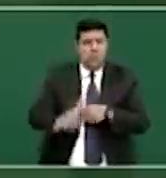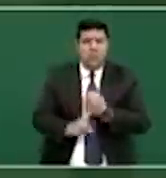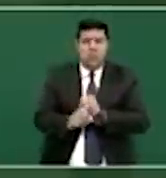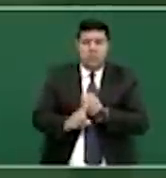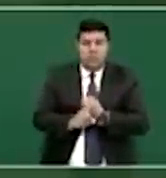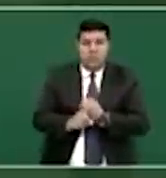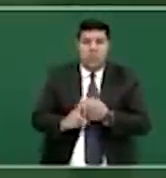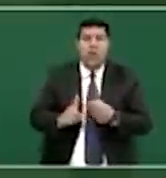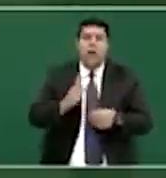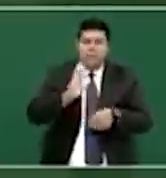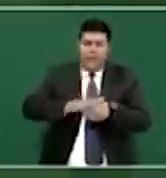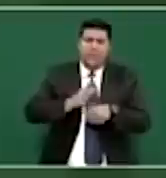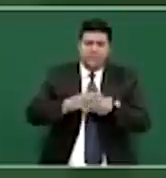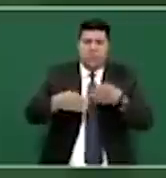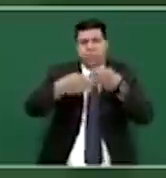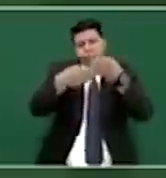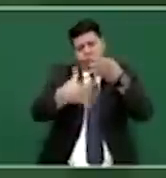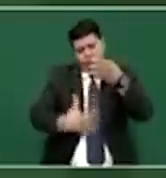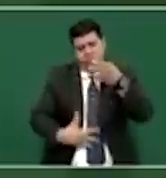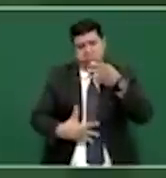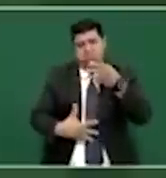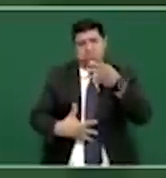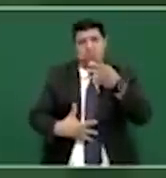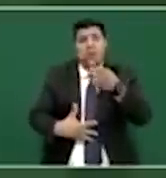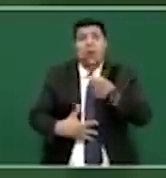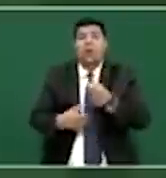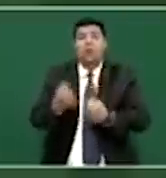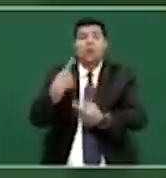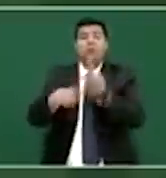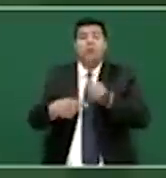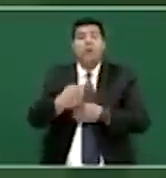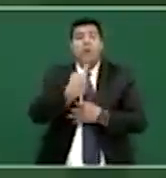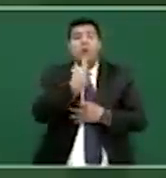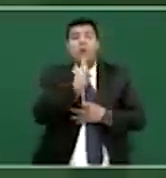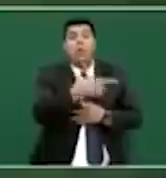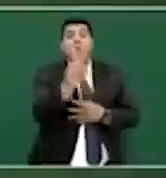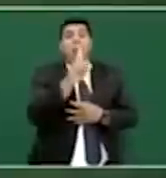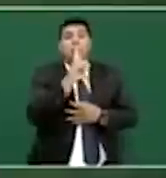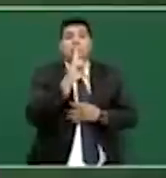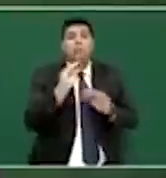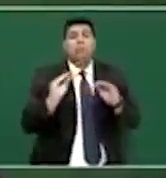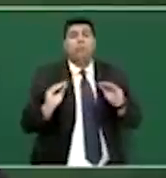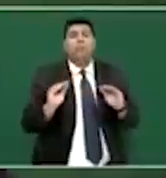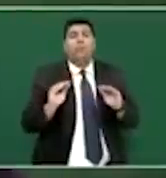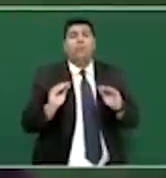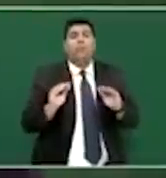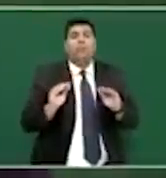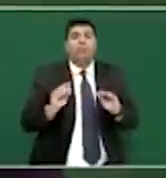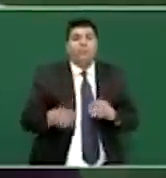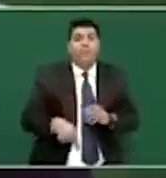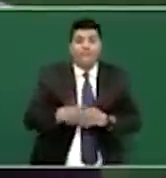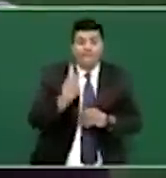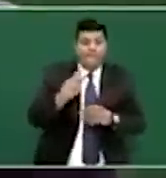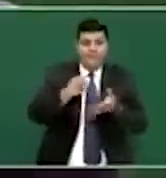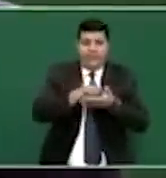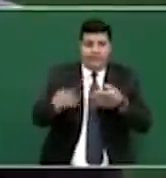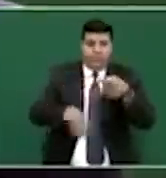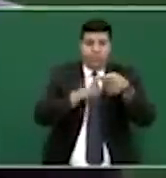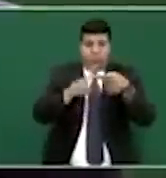muchos delitos que se cometen que no se denuncian, hay cifra negra, pero homicidio